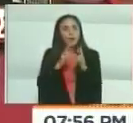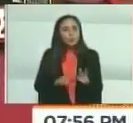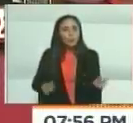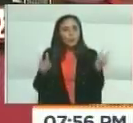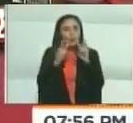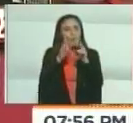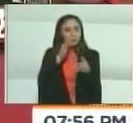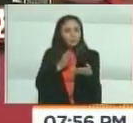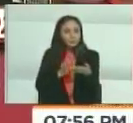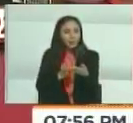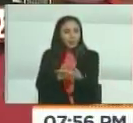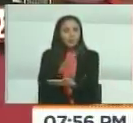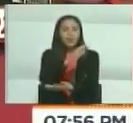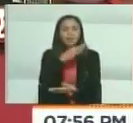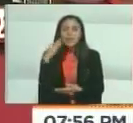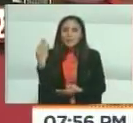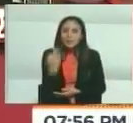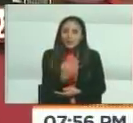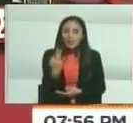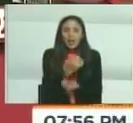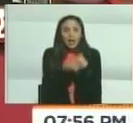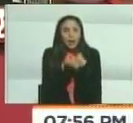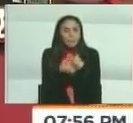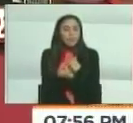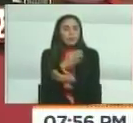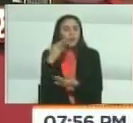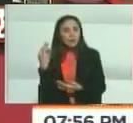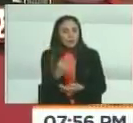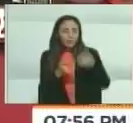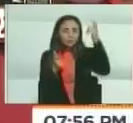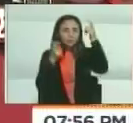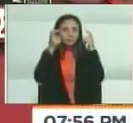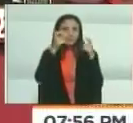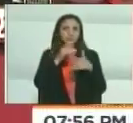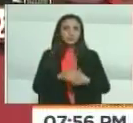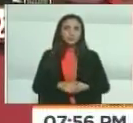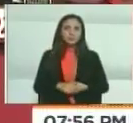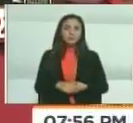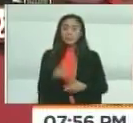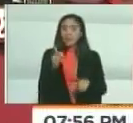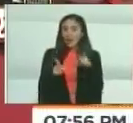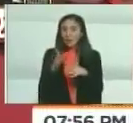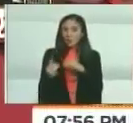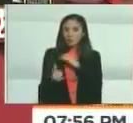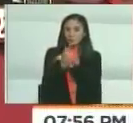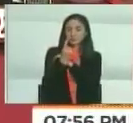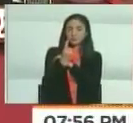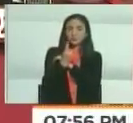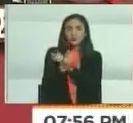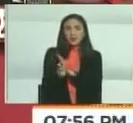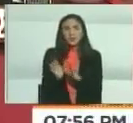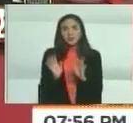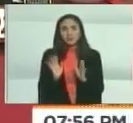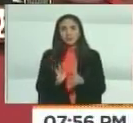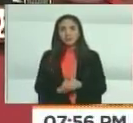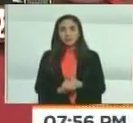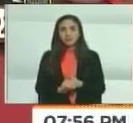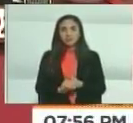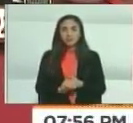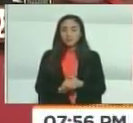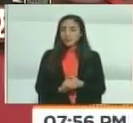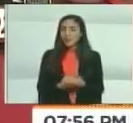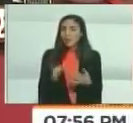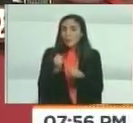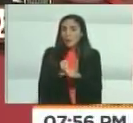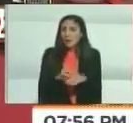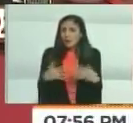lealtad, la lealtad, la lealtad. Algunos traicionan, ¿no? Y esperaban, como que estaban